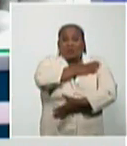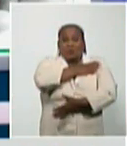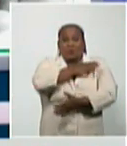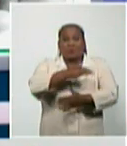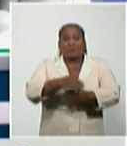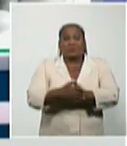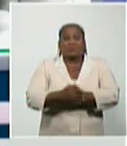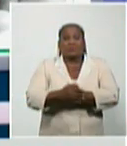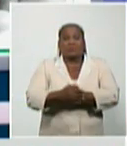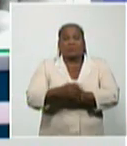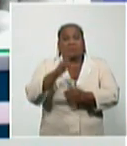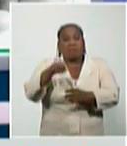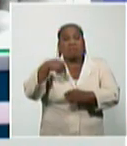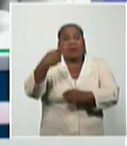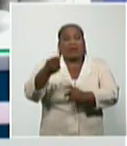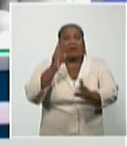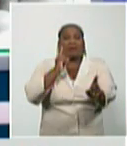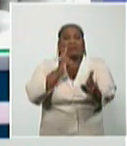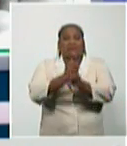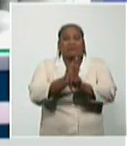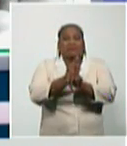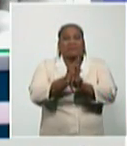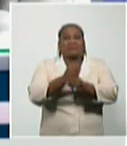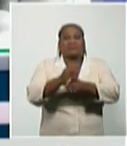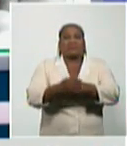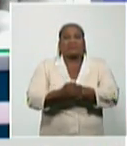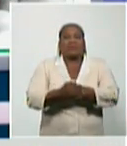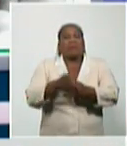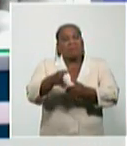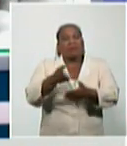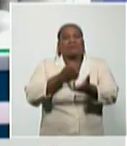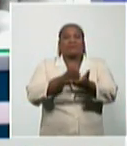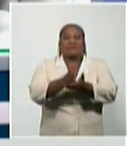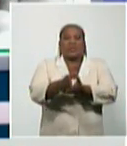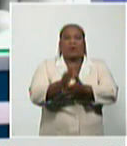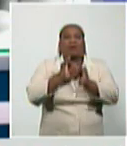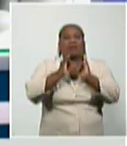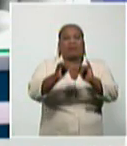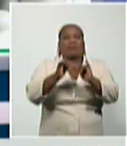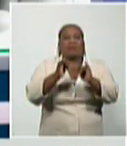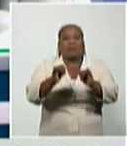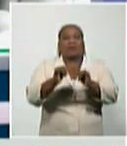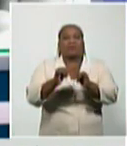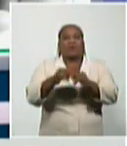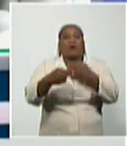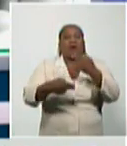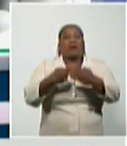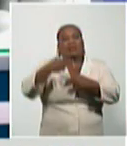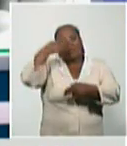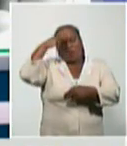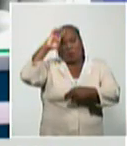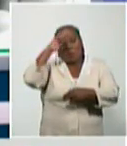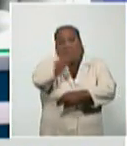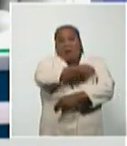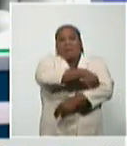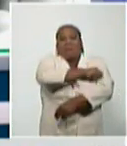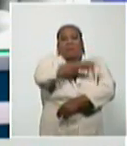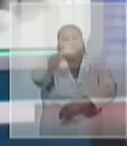Los vemos mañana, lo esperamos por supuesto para seguirle actualizando lo que hace Cuba por la salud de su población. Muy buenos días.